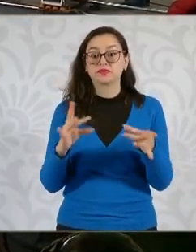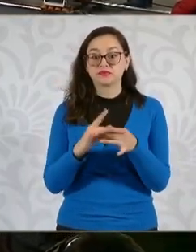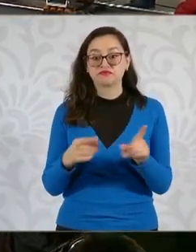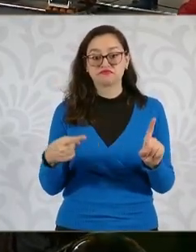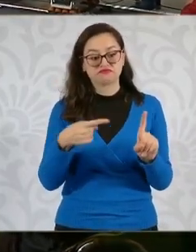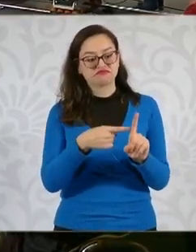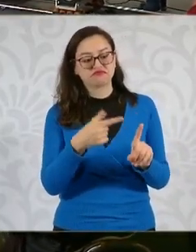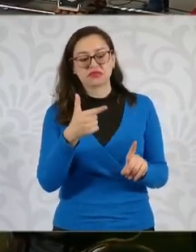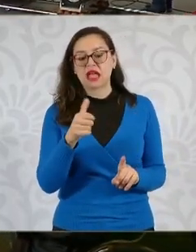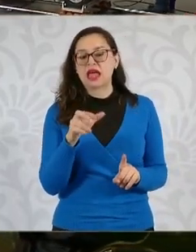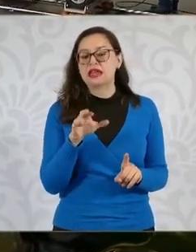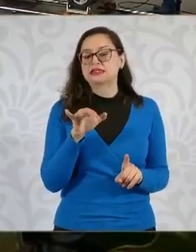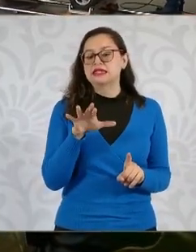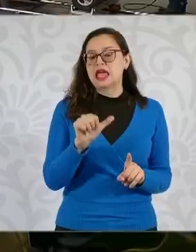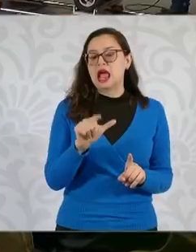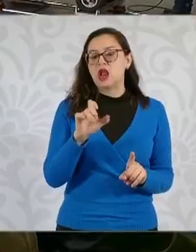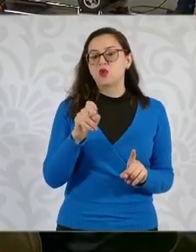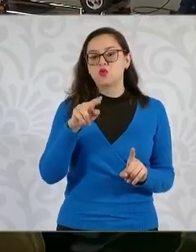García Luna.